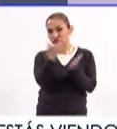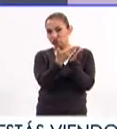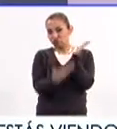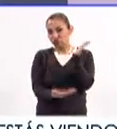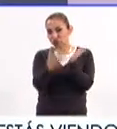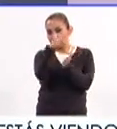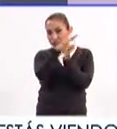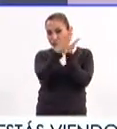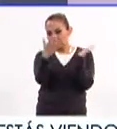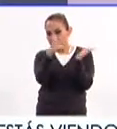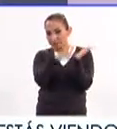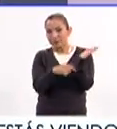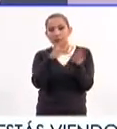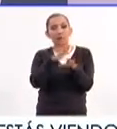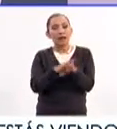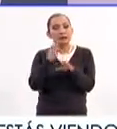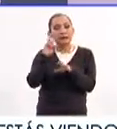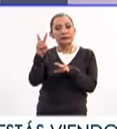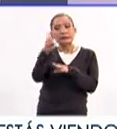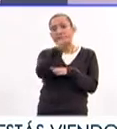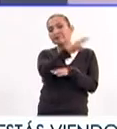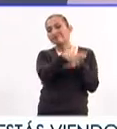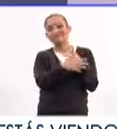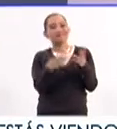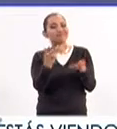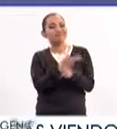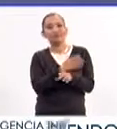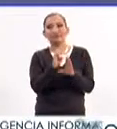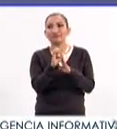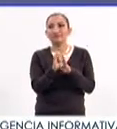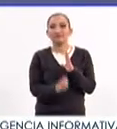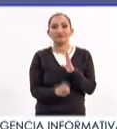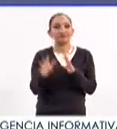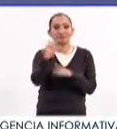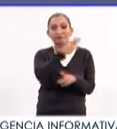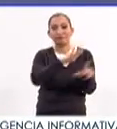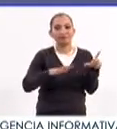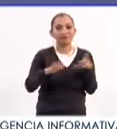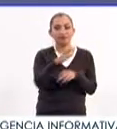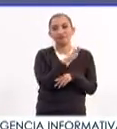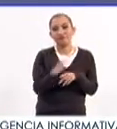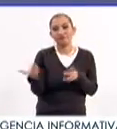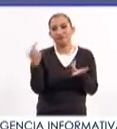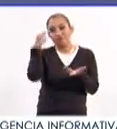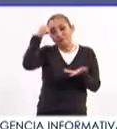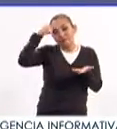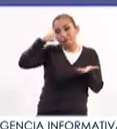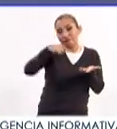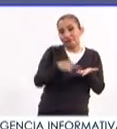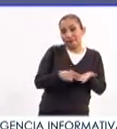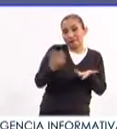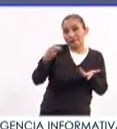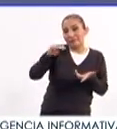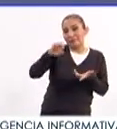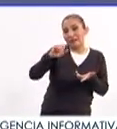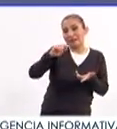lectura, sobre todo viendo tantas cosas que han pasado, por ejemplo, en torno a lo que consideramos